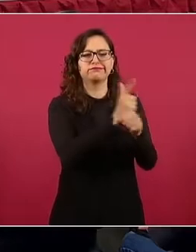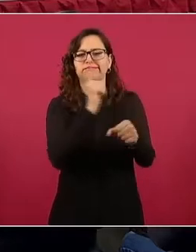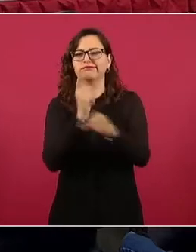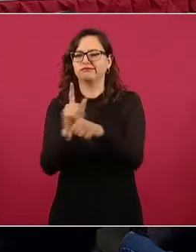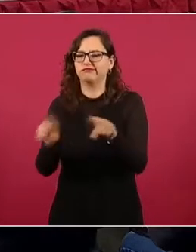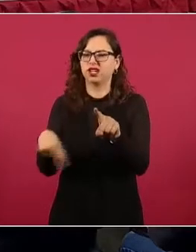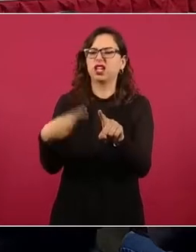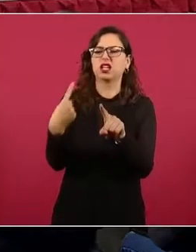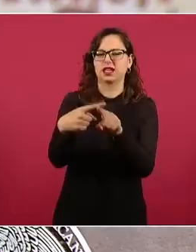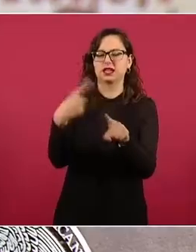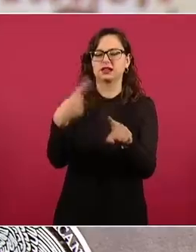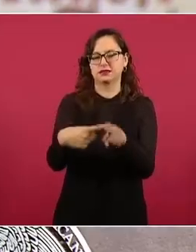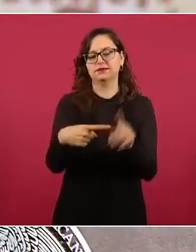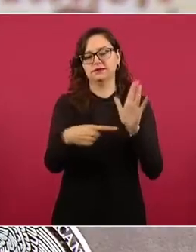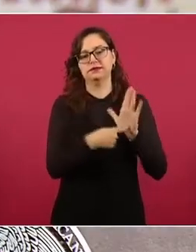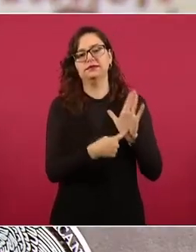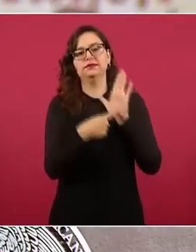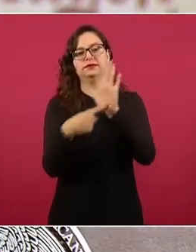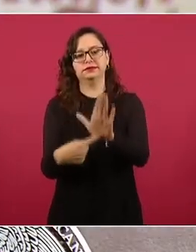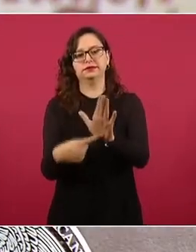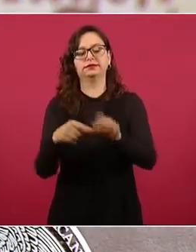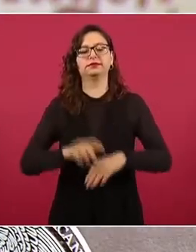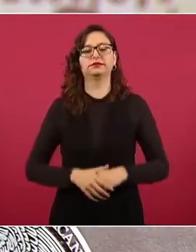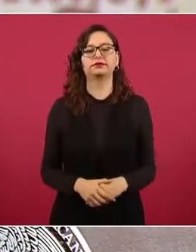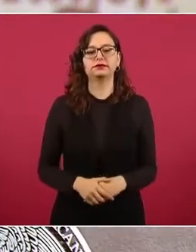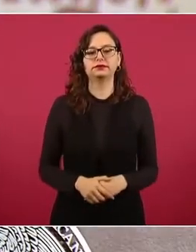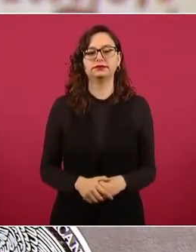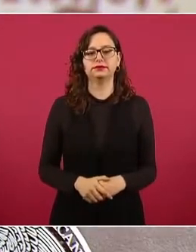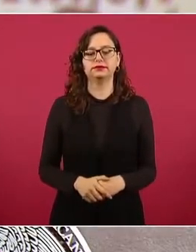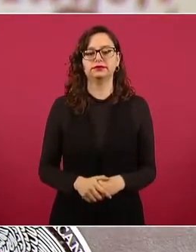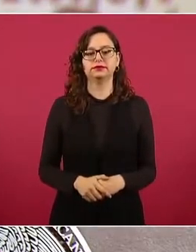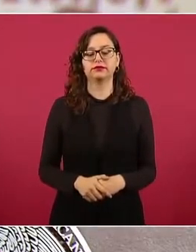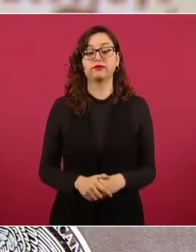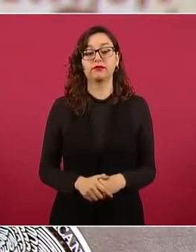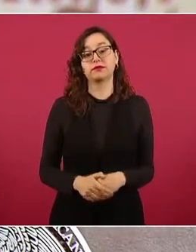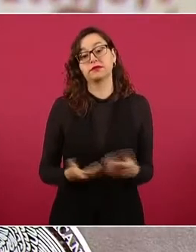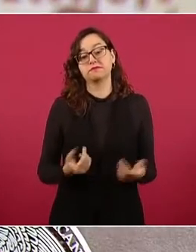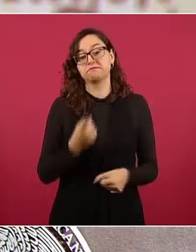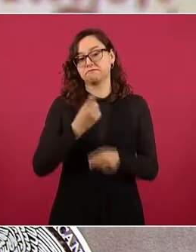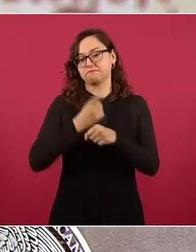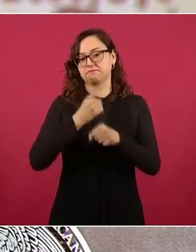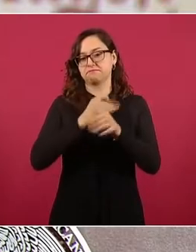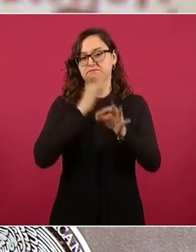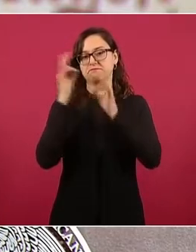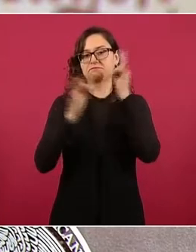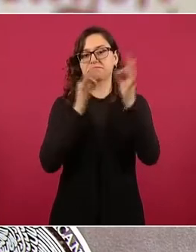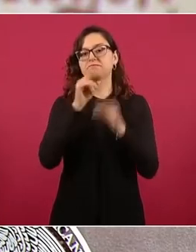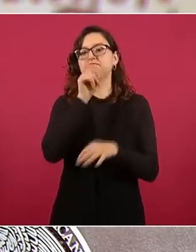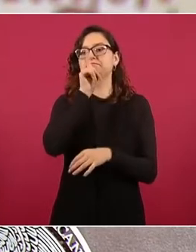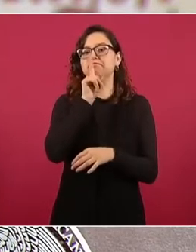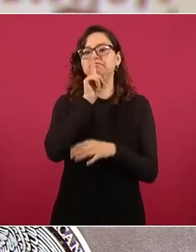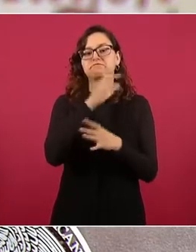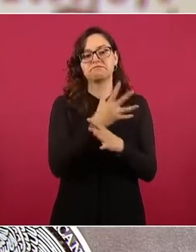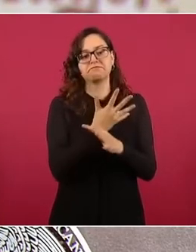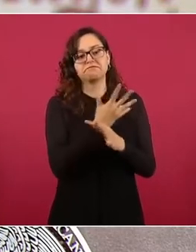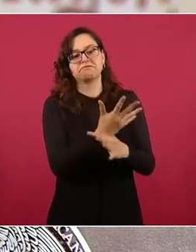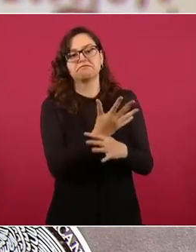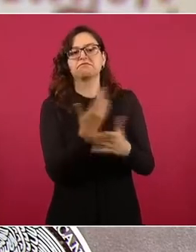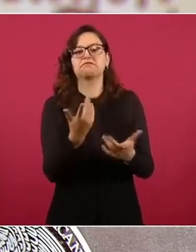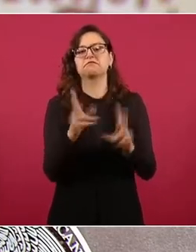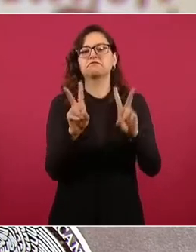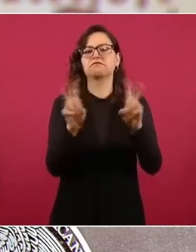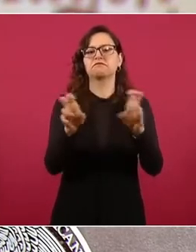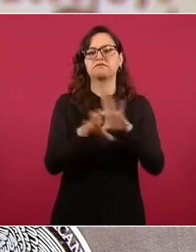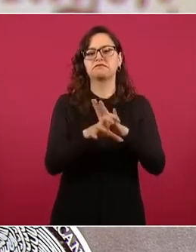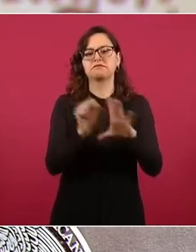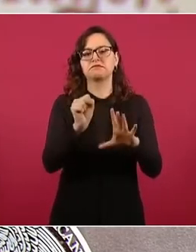2022. Vamos con la primera. Inventan fuentes para justificar notas falsas,